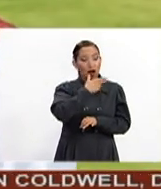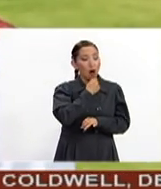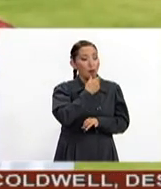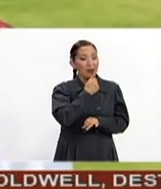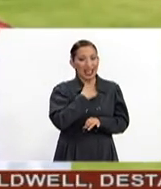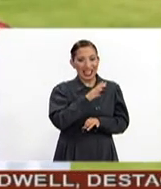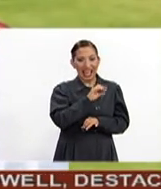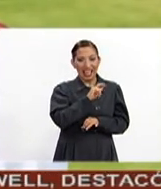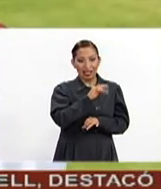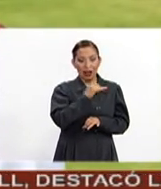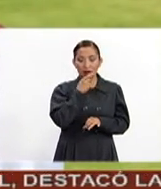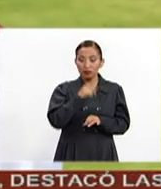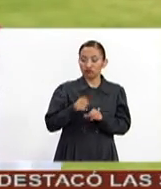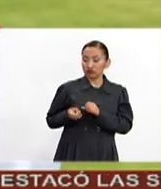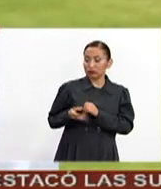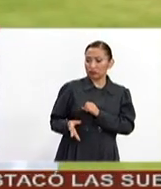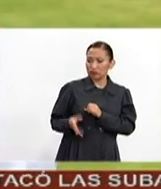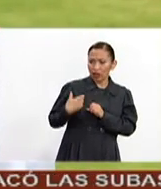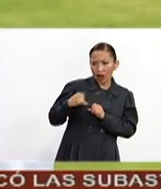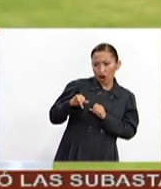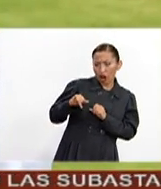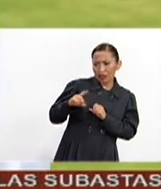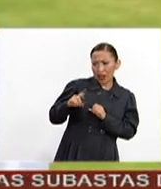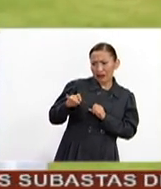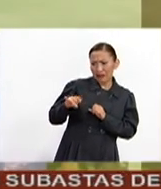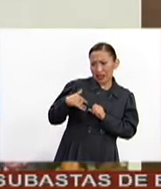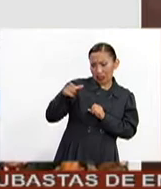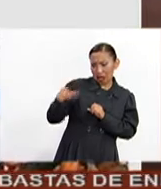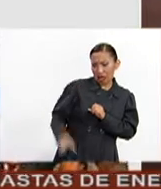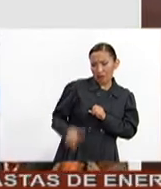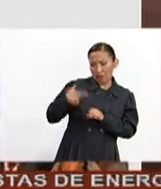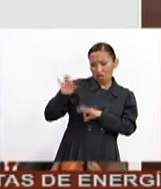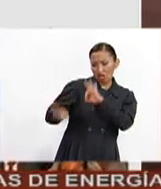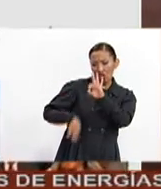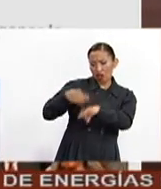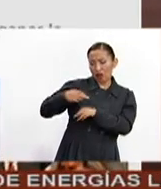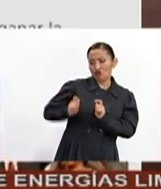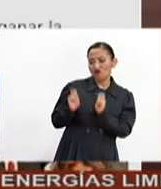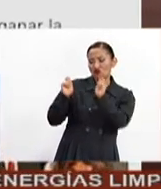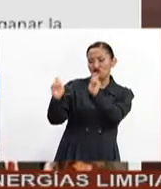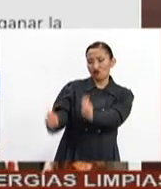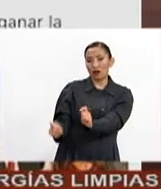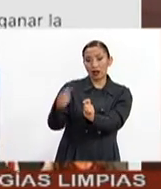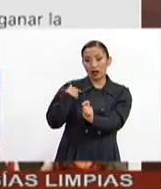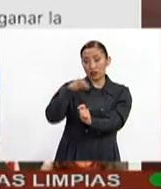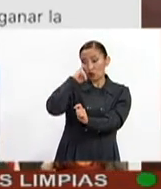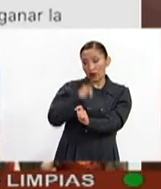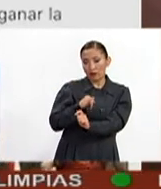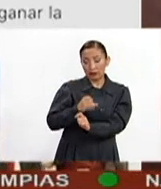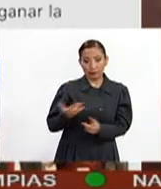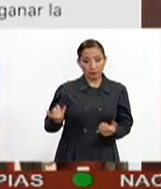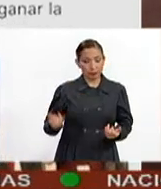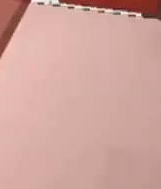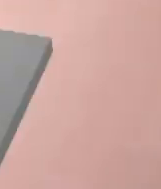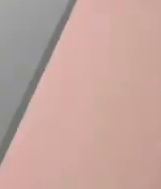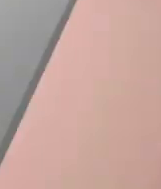escribió: Delfina es nombre propio, o así le dicen por cómo la trata quien la nombró y es su jefe.